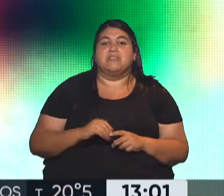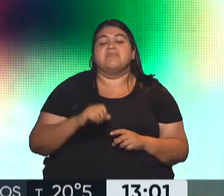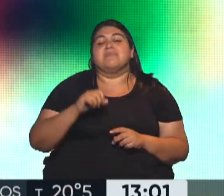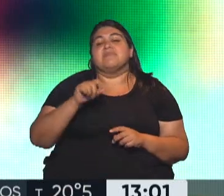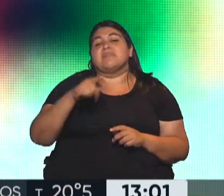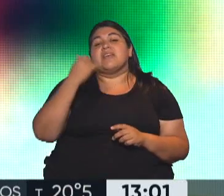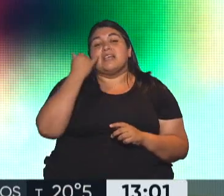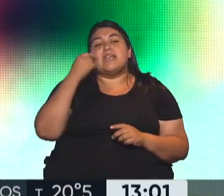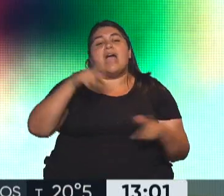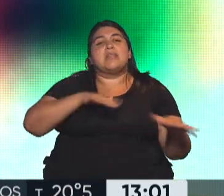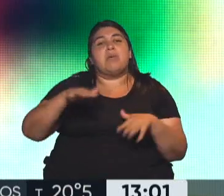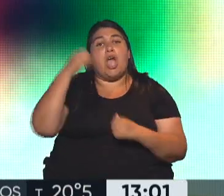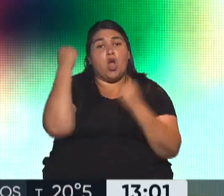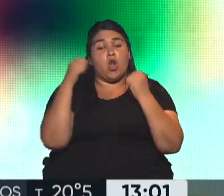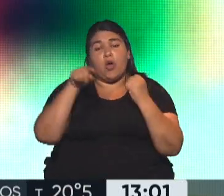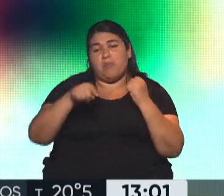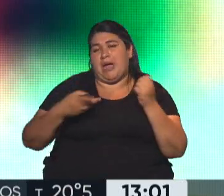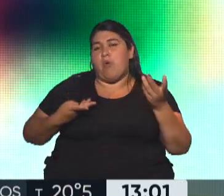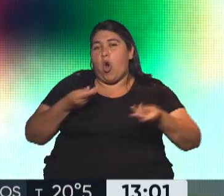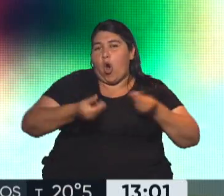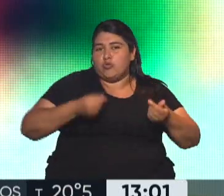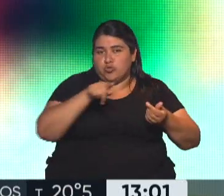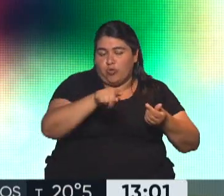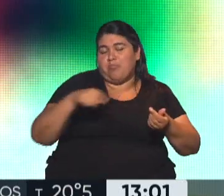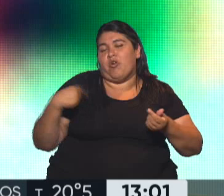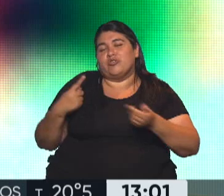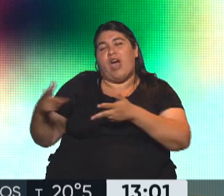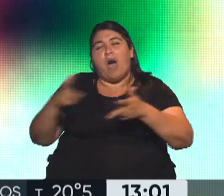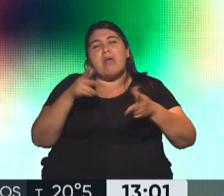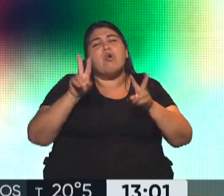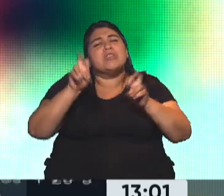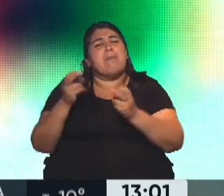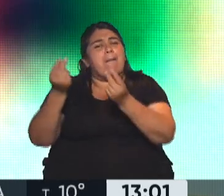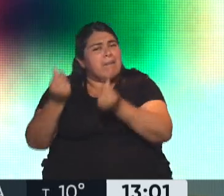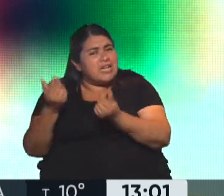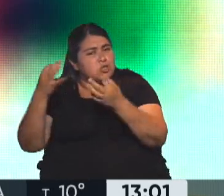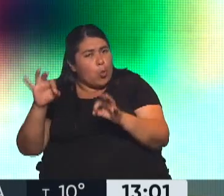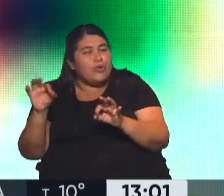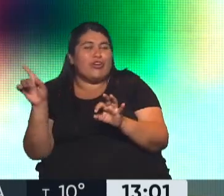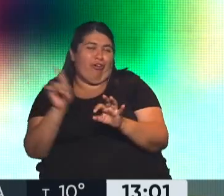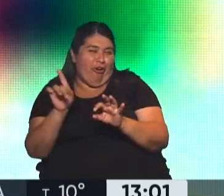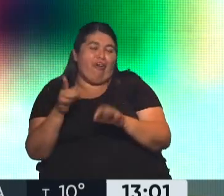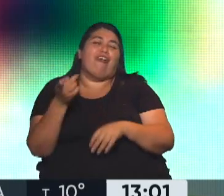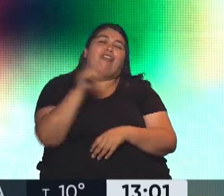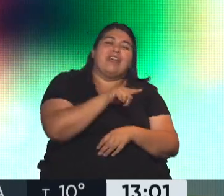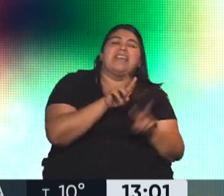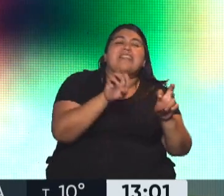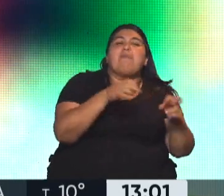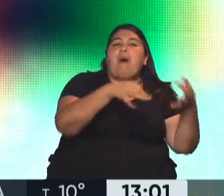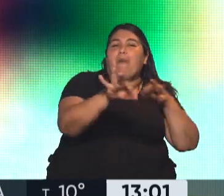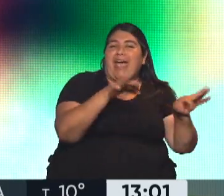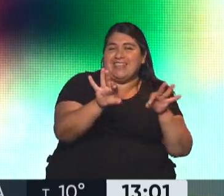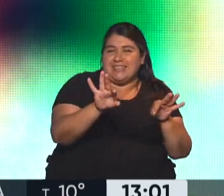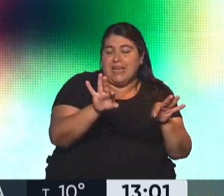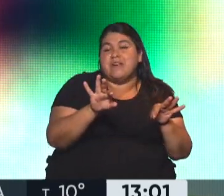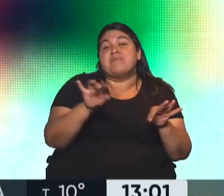actividad económica que está relacionada con el consumo y por eso hablamos no solamente de precios como lo hacemos todos los días, sino también de las ventas. Y es el tema para